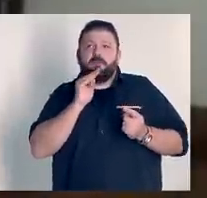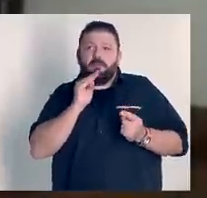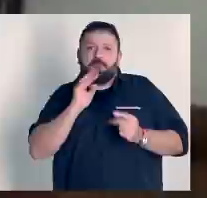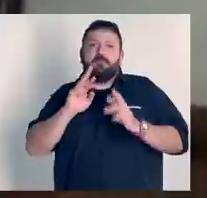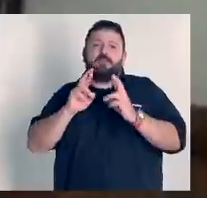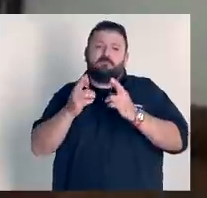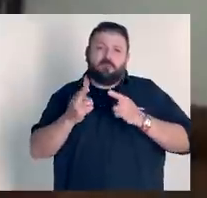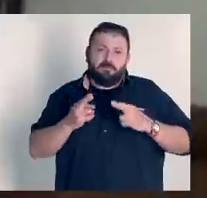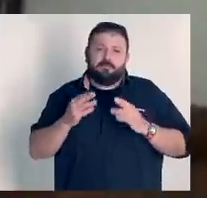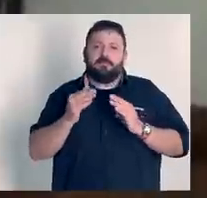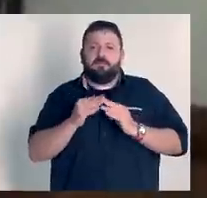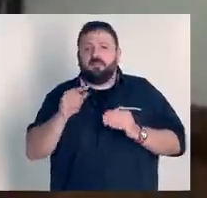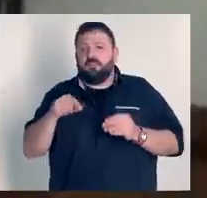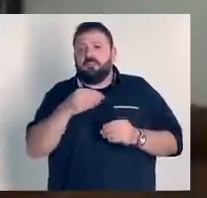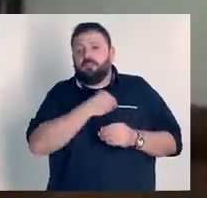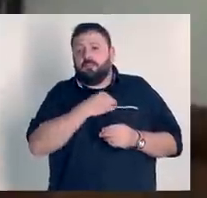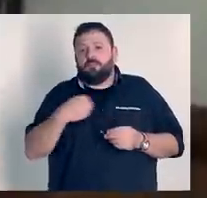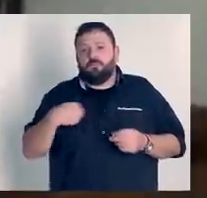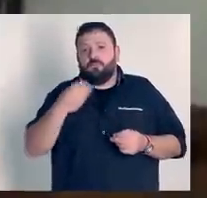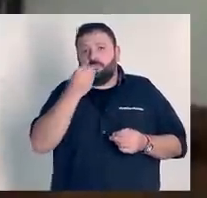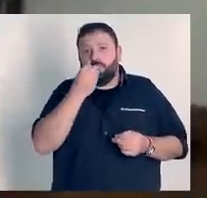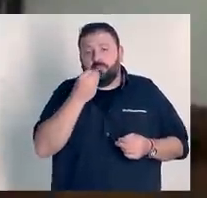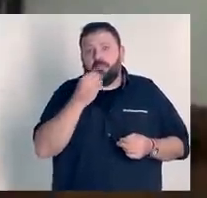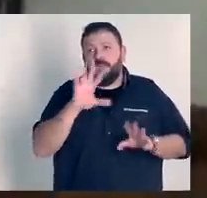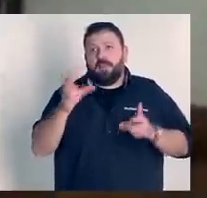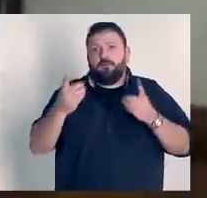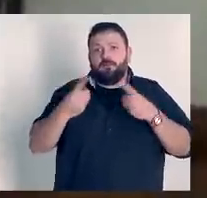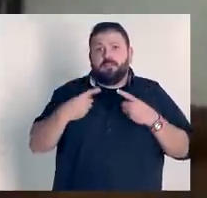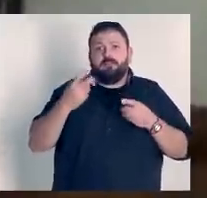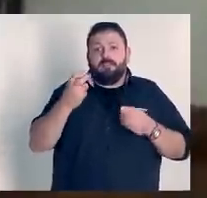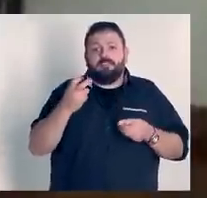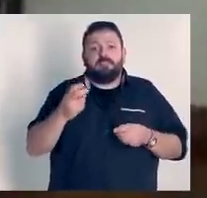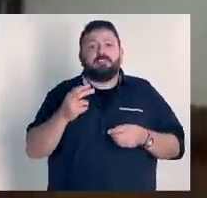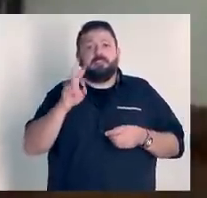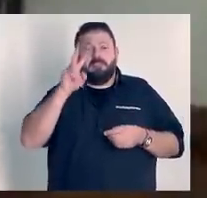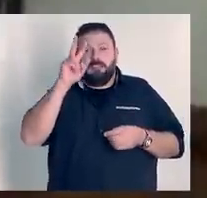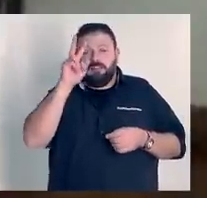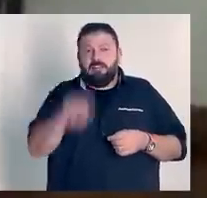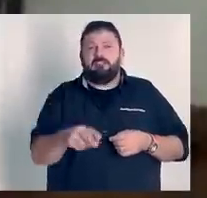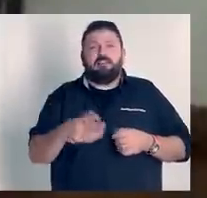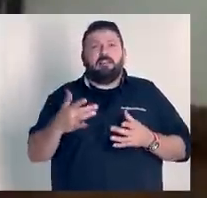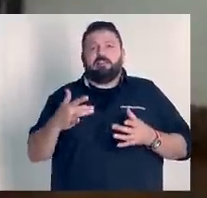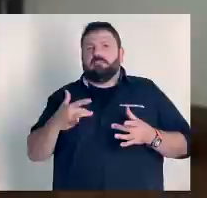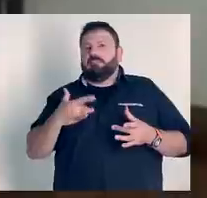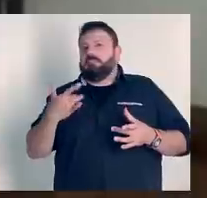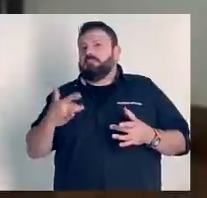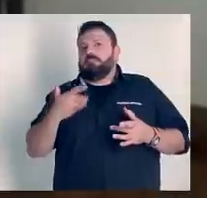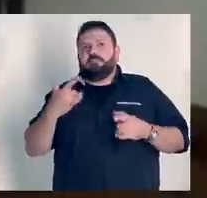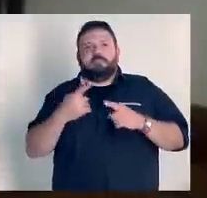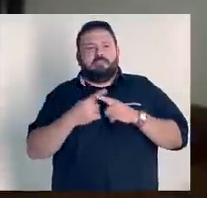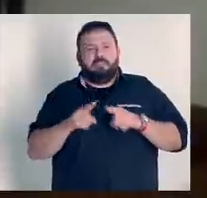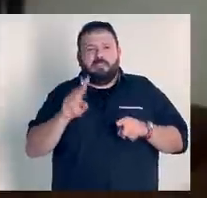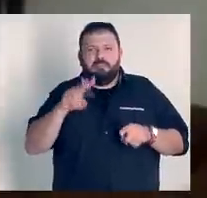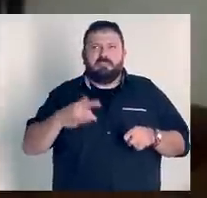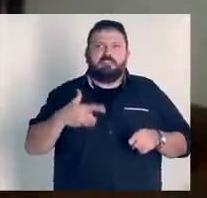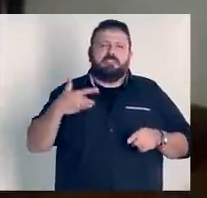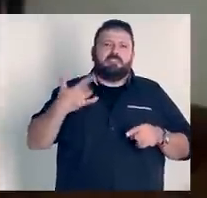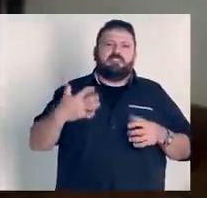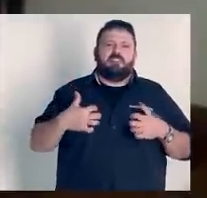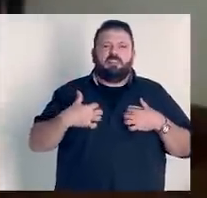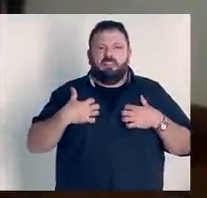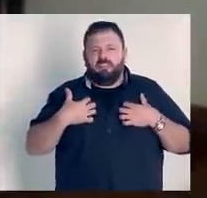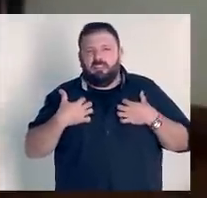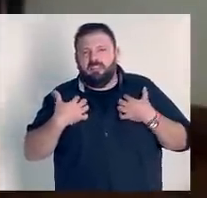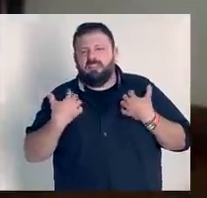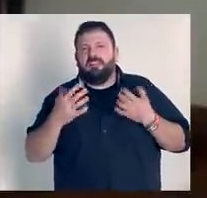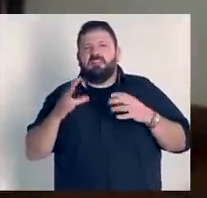casa y comíamos de lo que ellos nos daban, y bueno, era una sensación de mucho coraje, de mucha